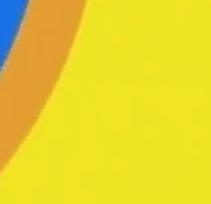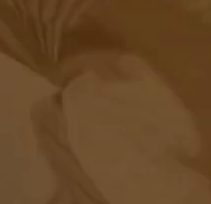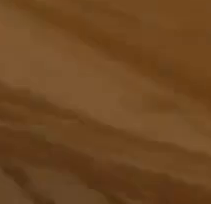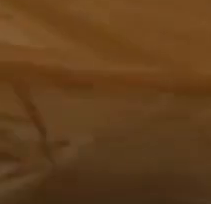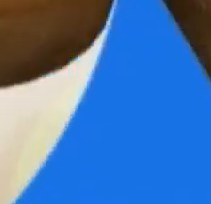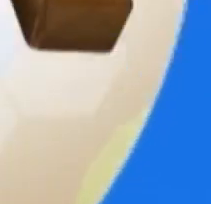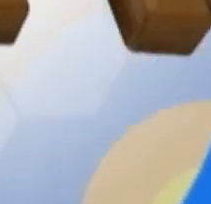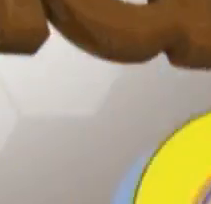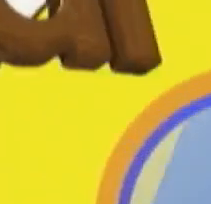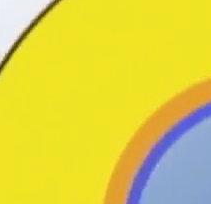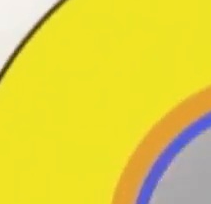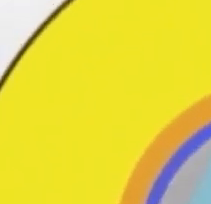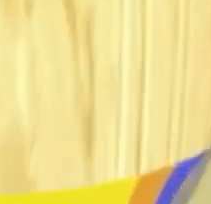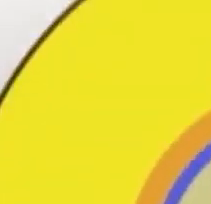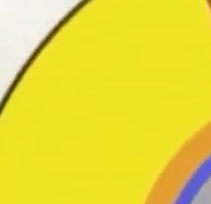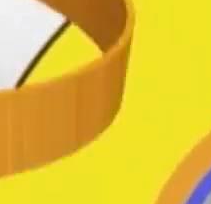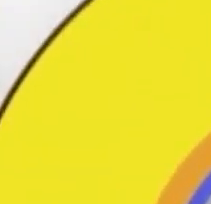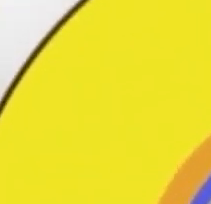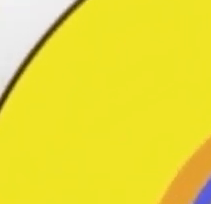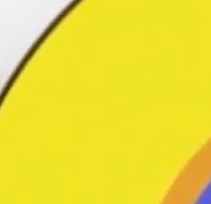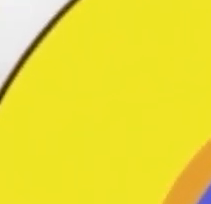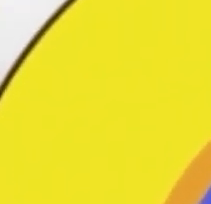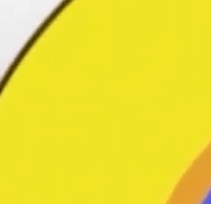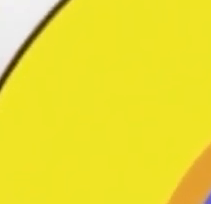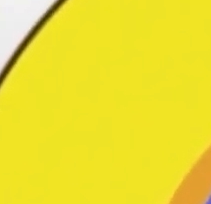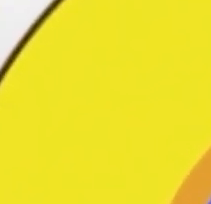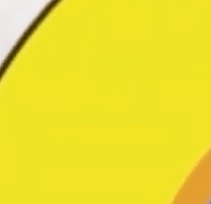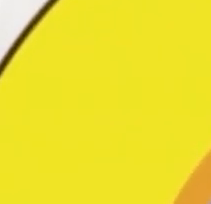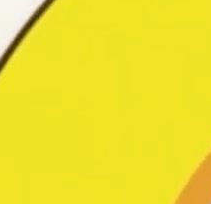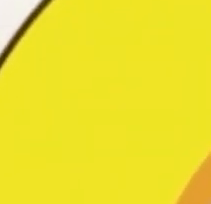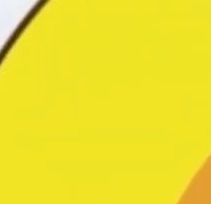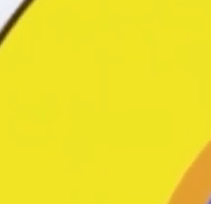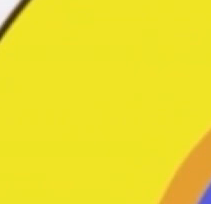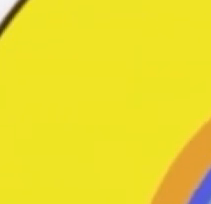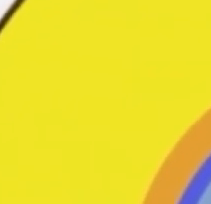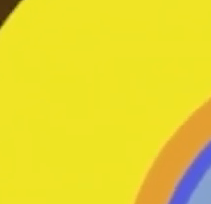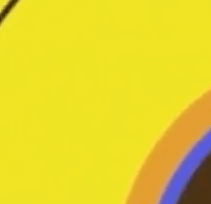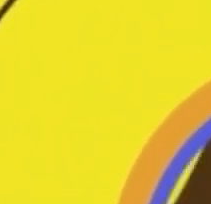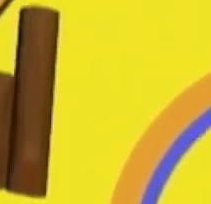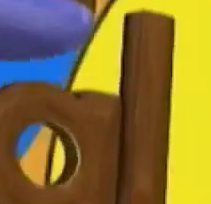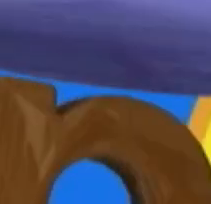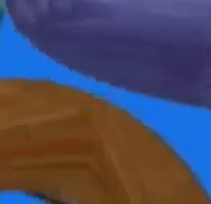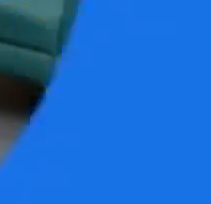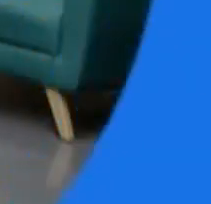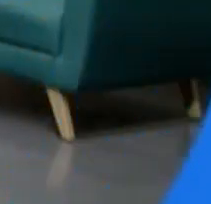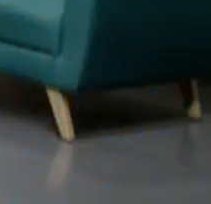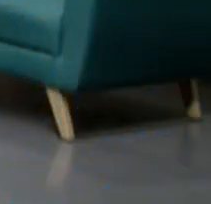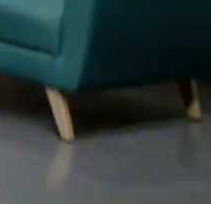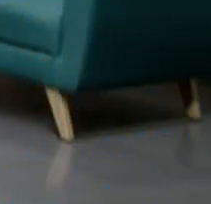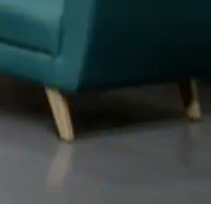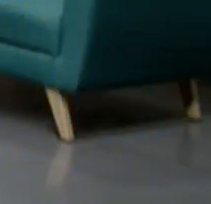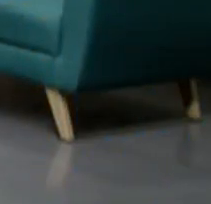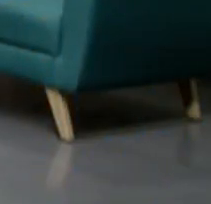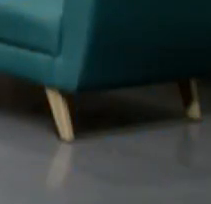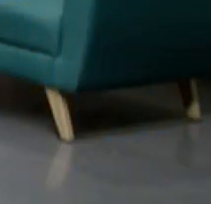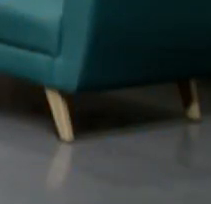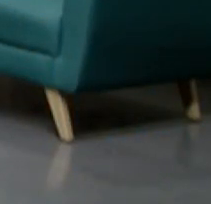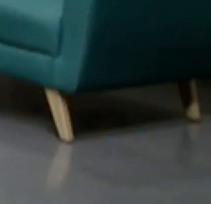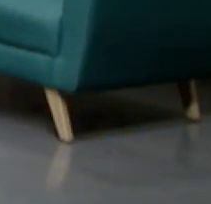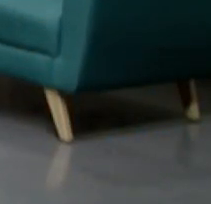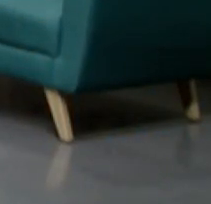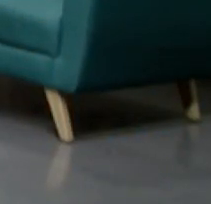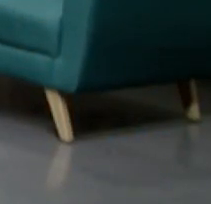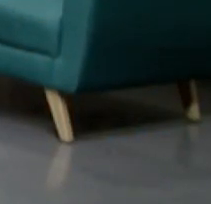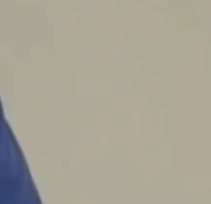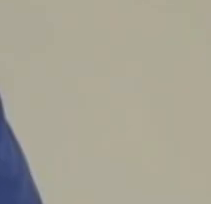pura vida. Costa Rica es mi patria querida. Este lunes a partir de las 8 de la mañana no